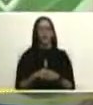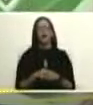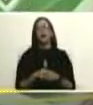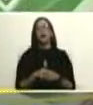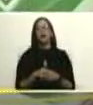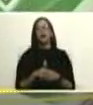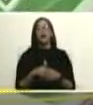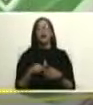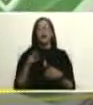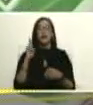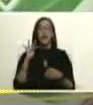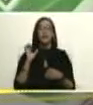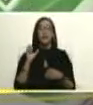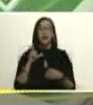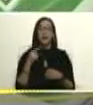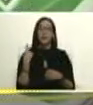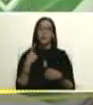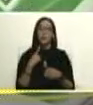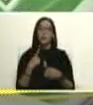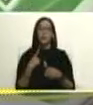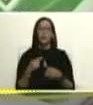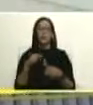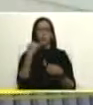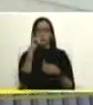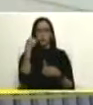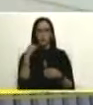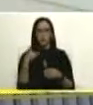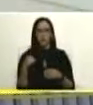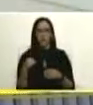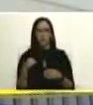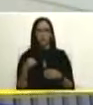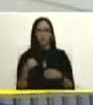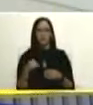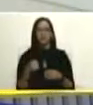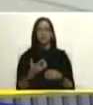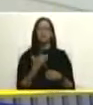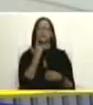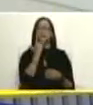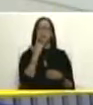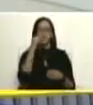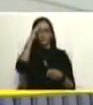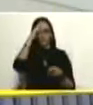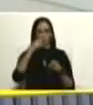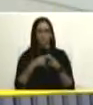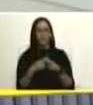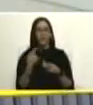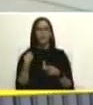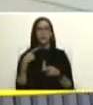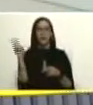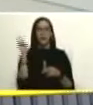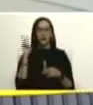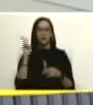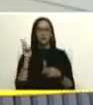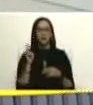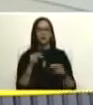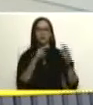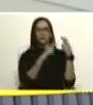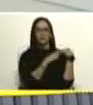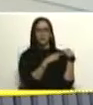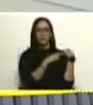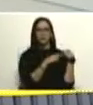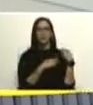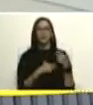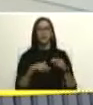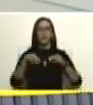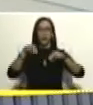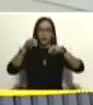María Baral es uno de los insignes zulianos, presidente, el primer venezolano en asumir un sillón en